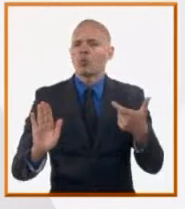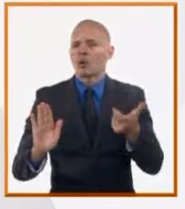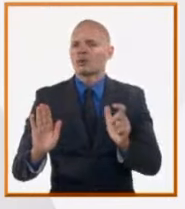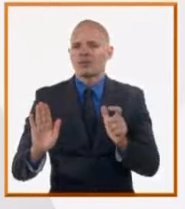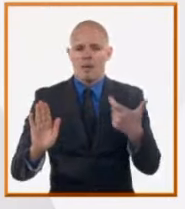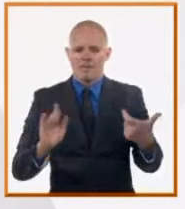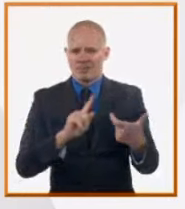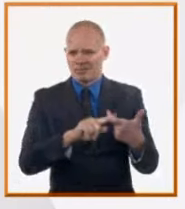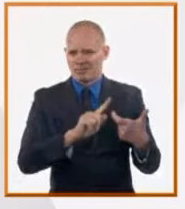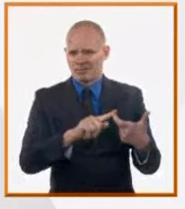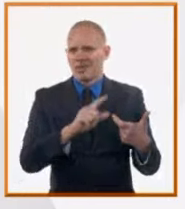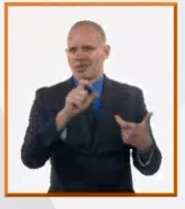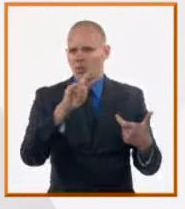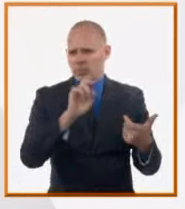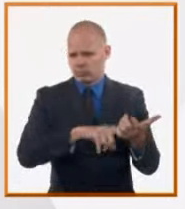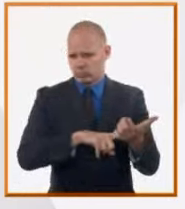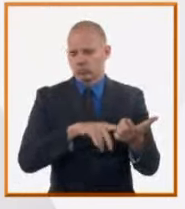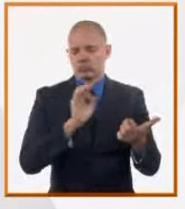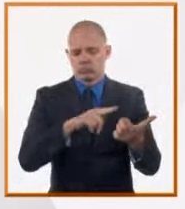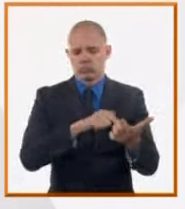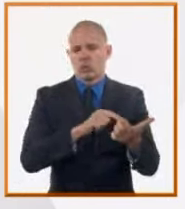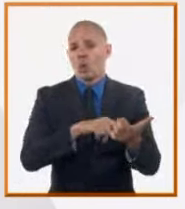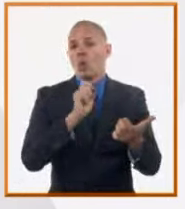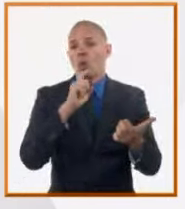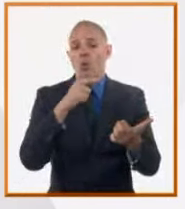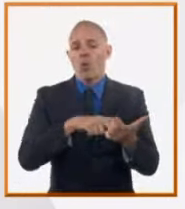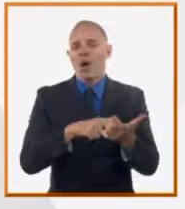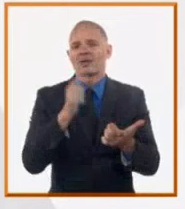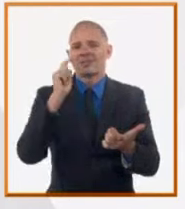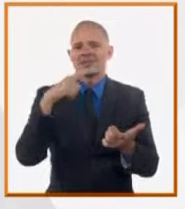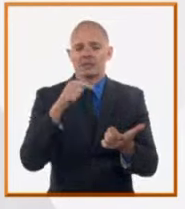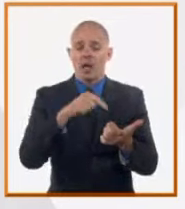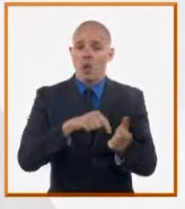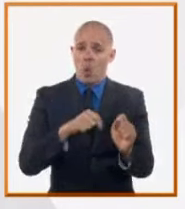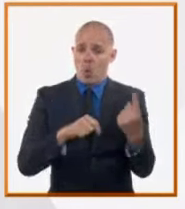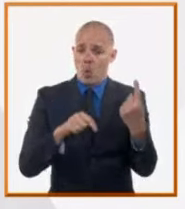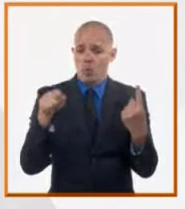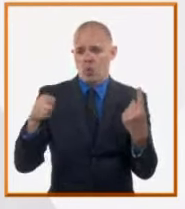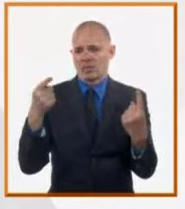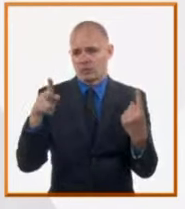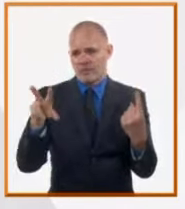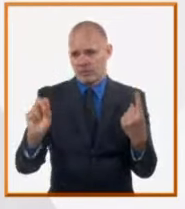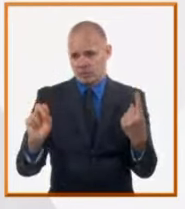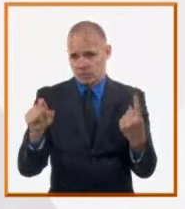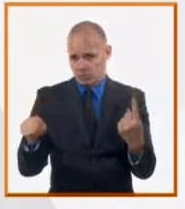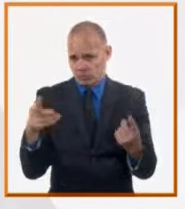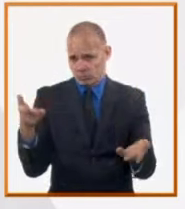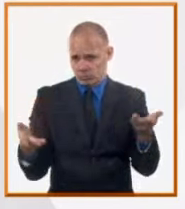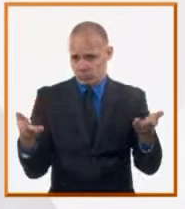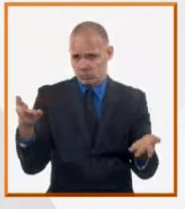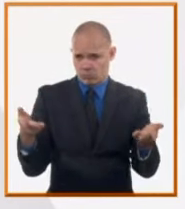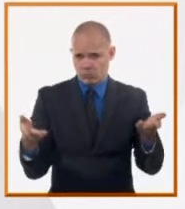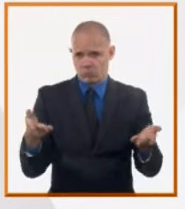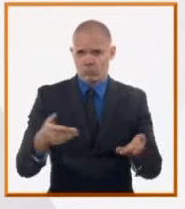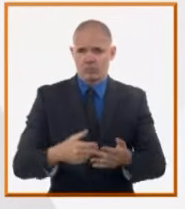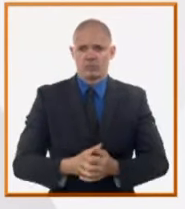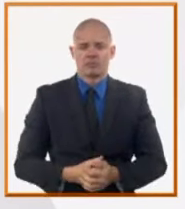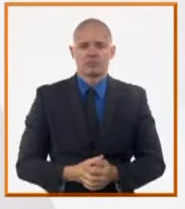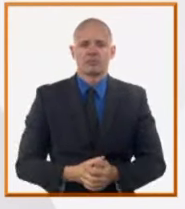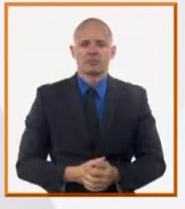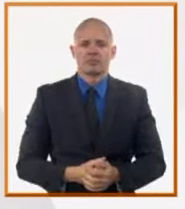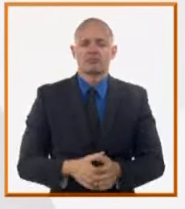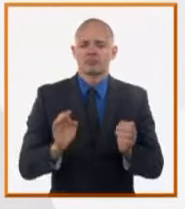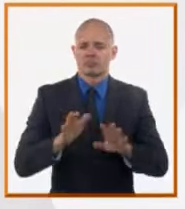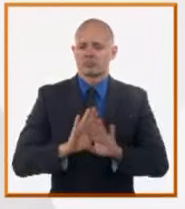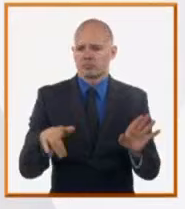cubanos equivalente a la tasa de un por por 120 eh de esta forma como se ha explicado también se diseña o se